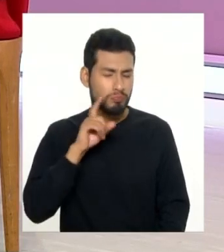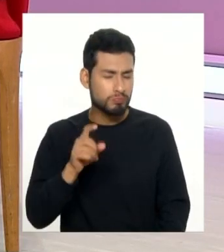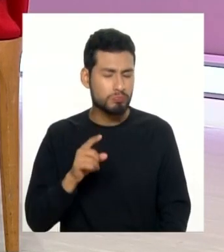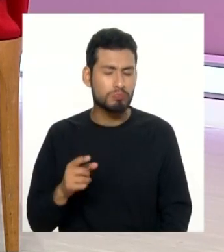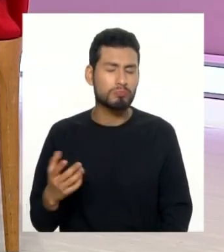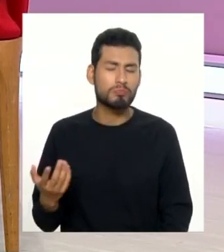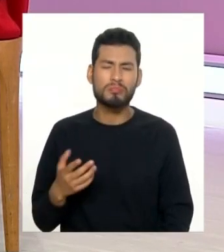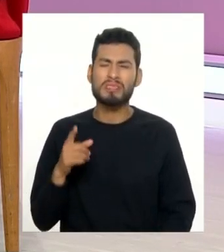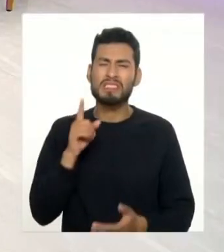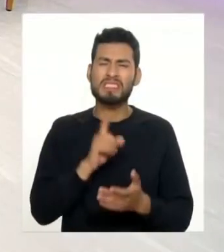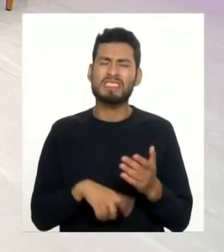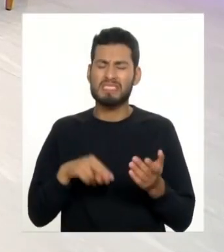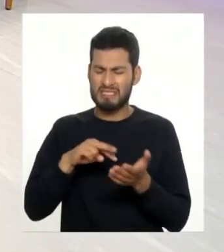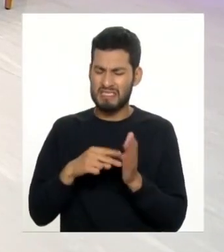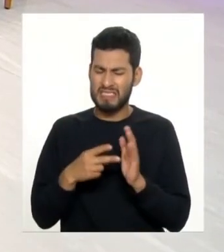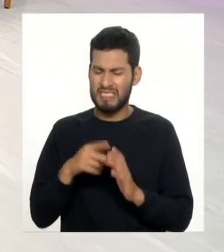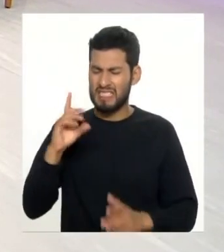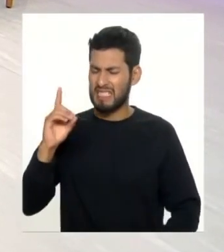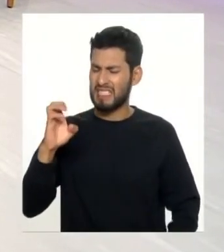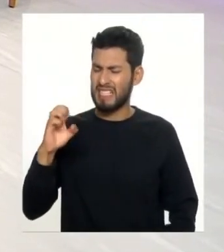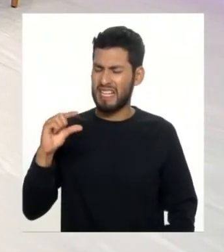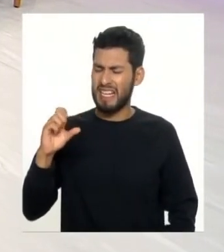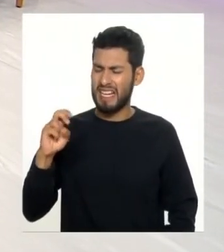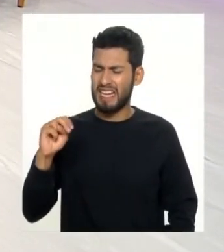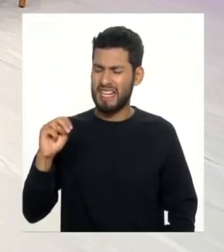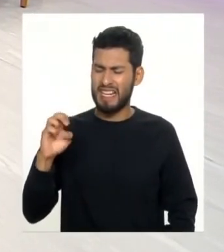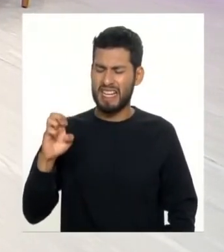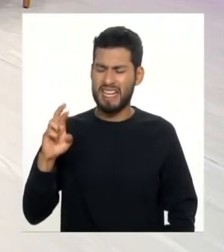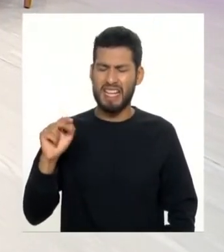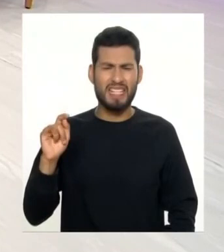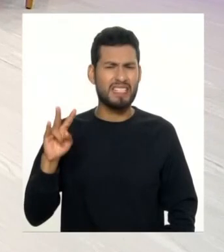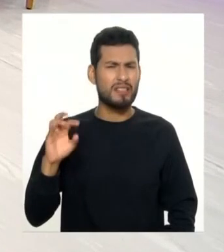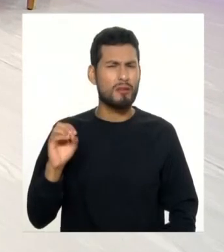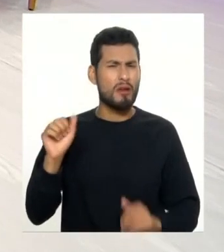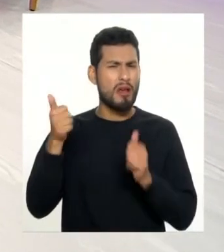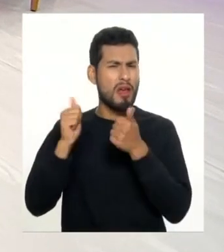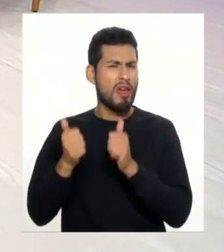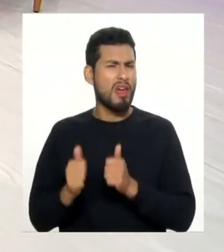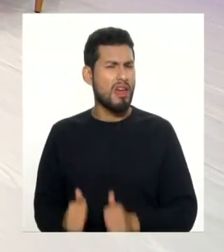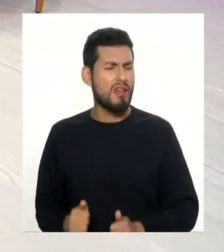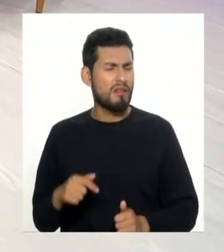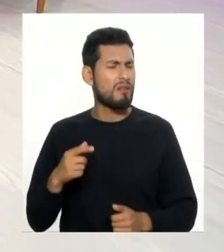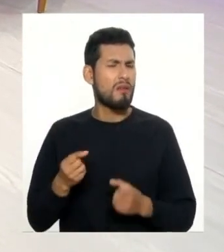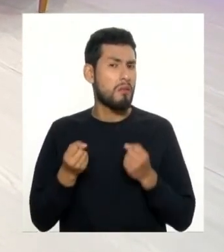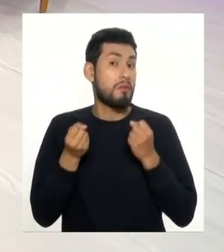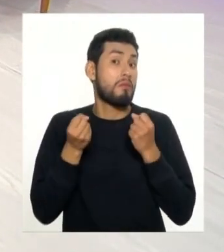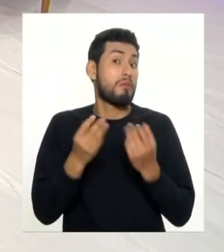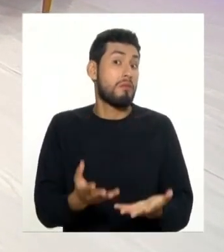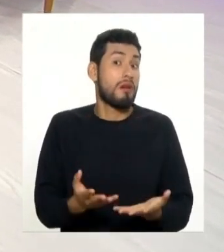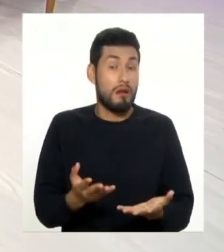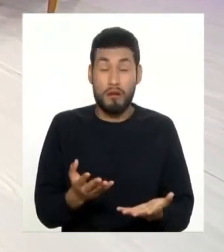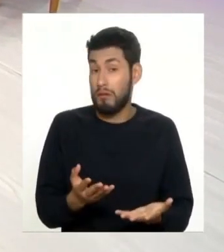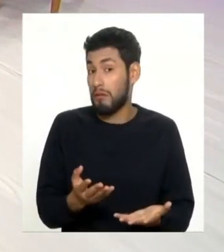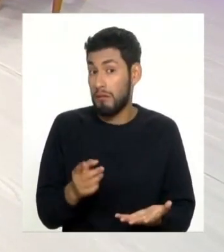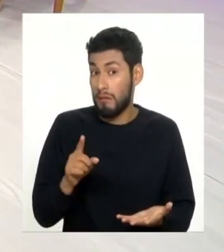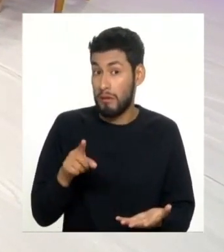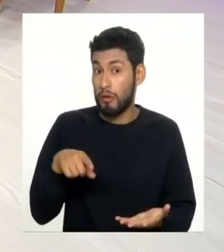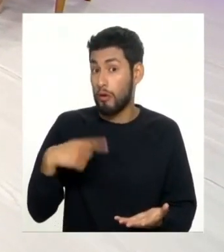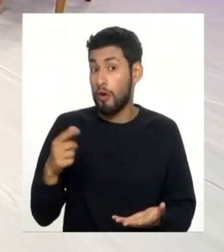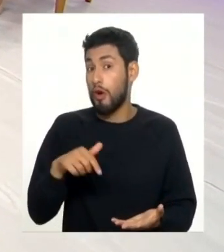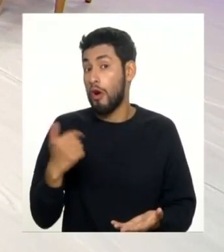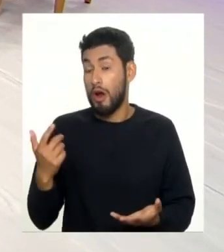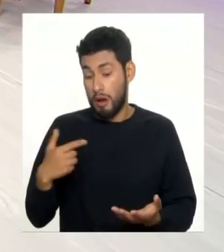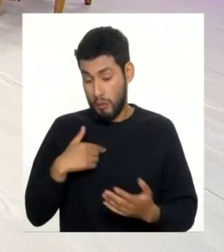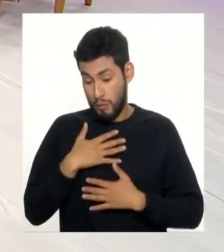¿este término degenerativo va a incidir en otros partes óseas